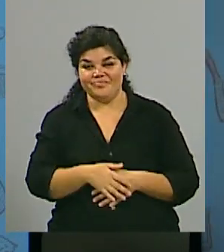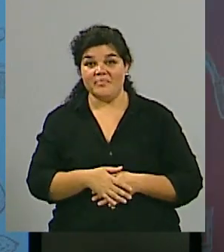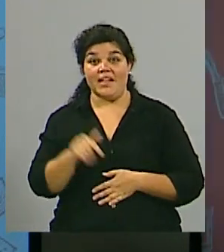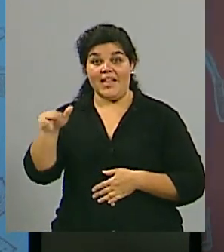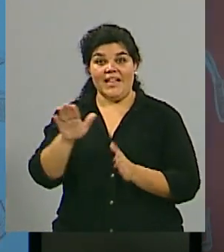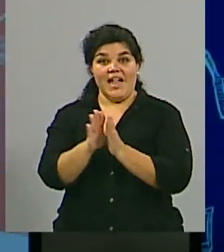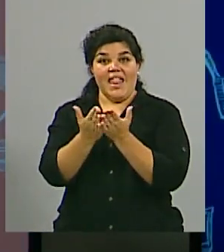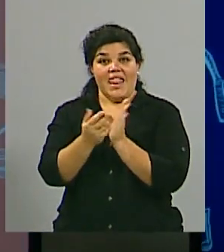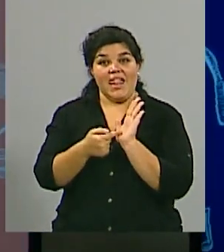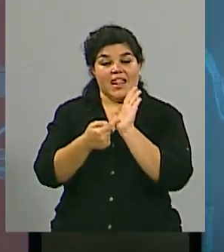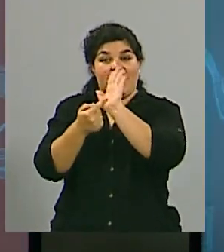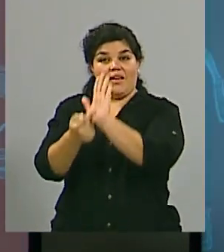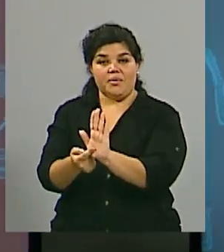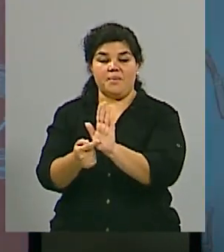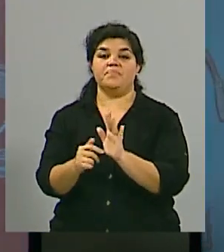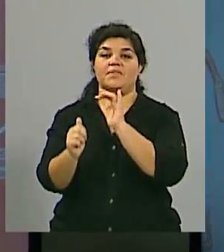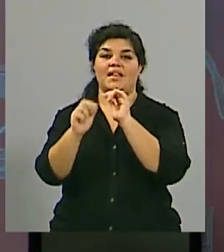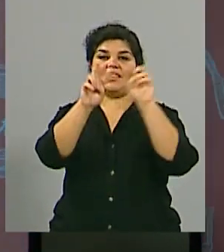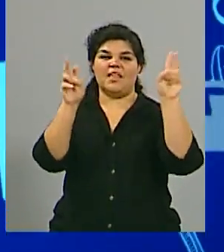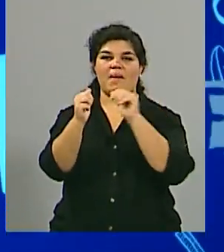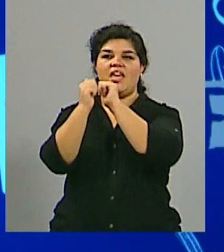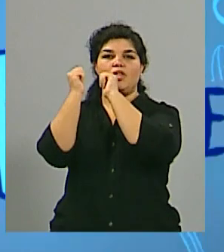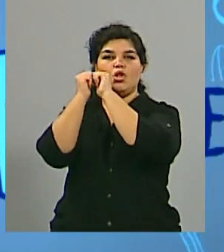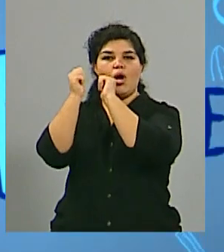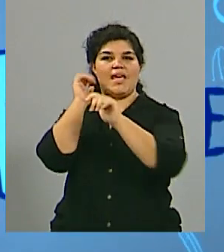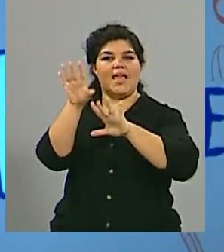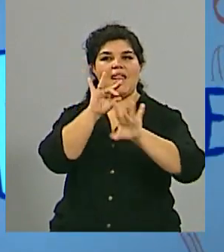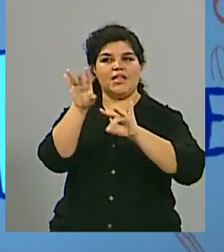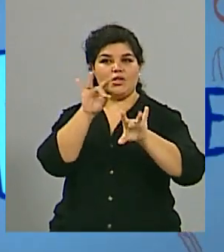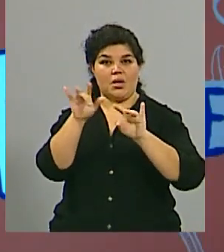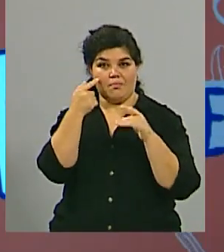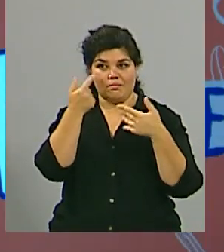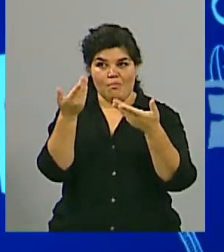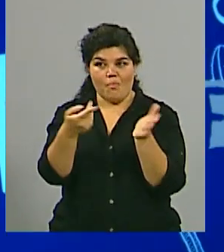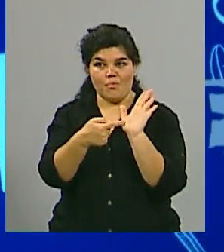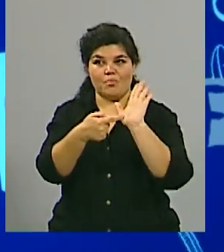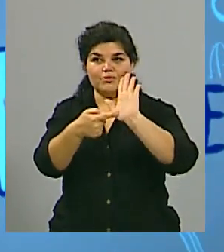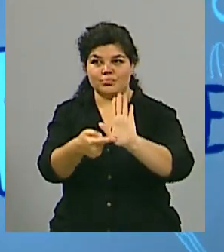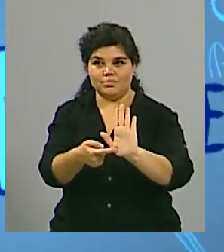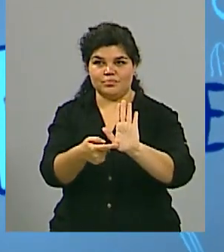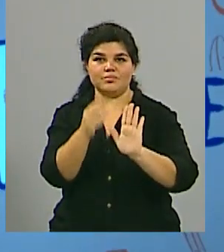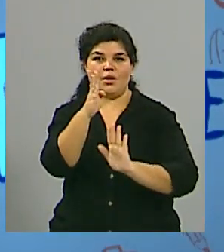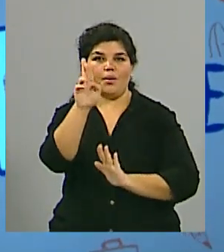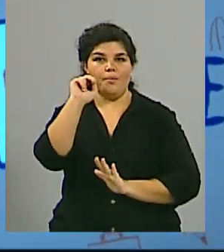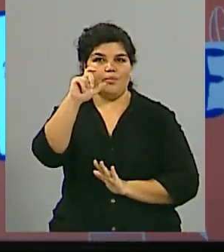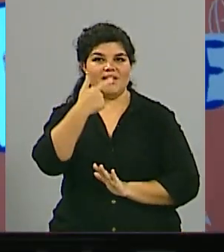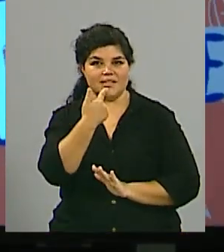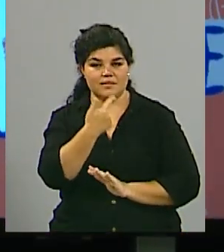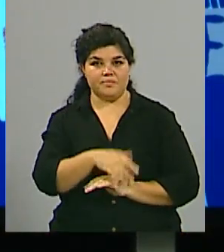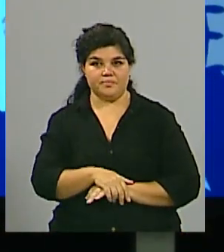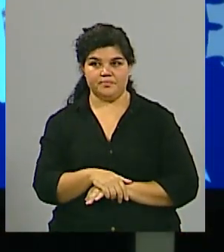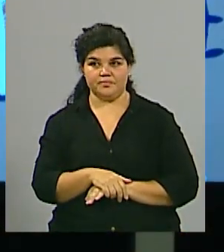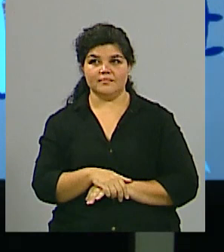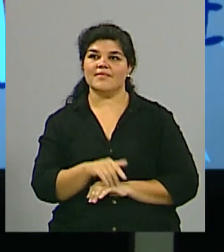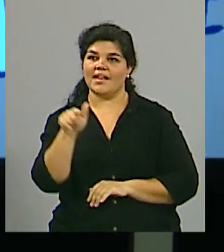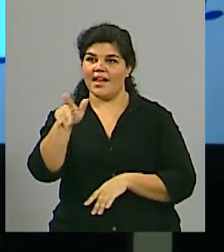su libro, Historia y Lecciones del BRICS. Ahí mostremos la portada del libro, Mario. Que se ha comprometido a